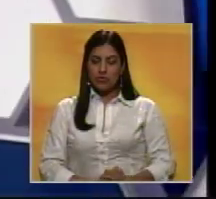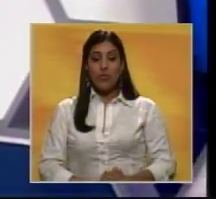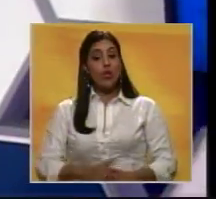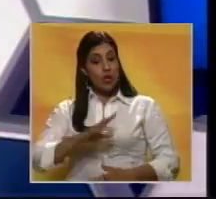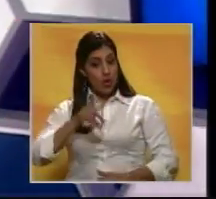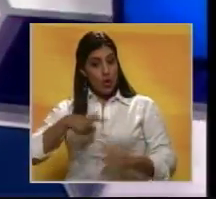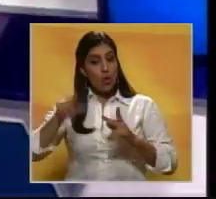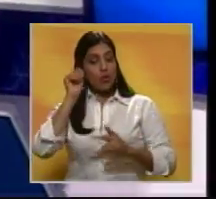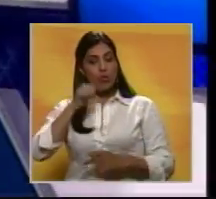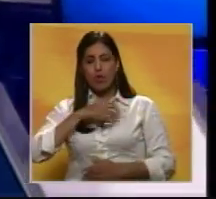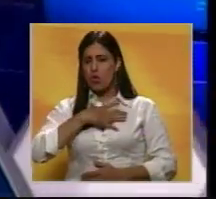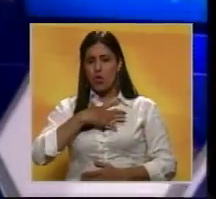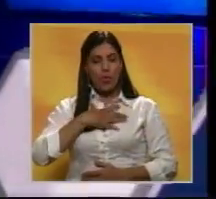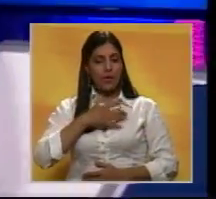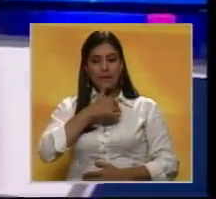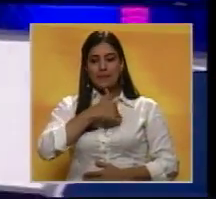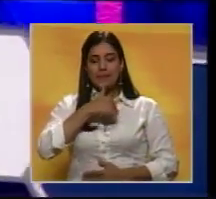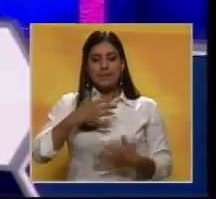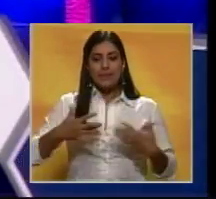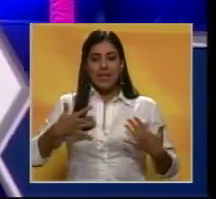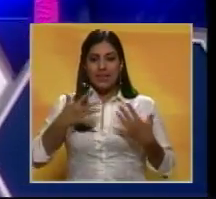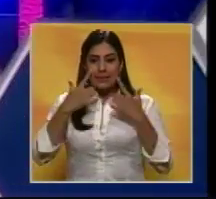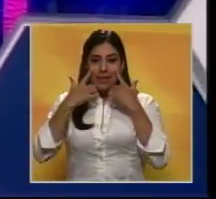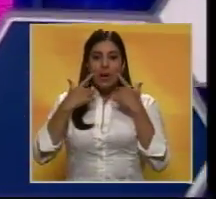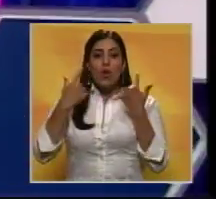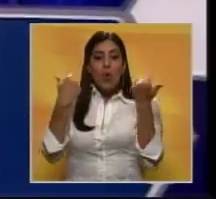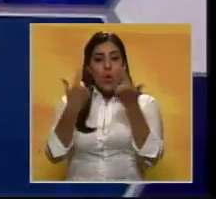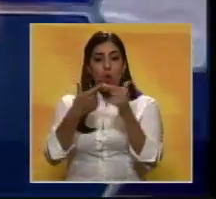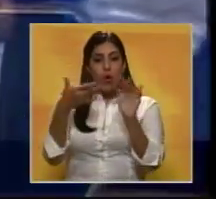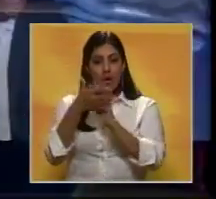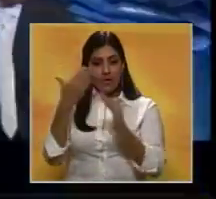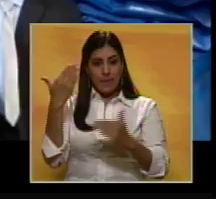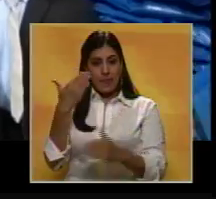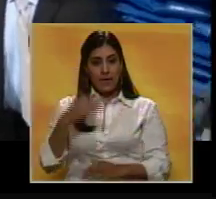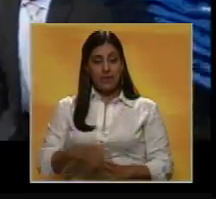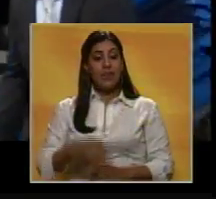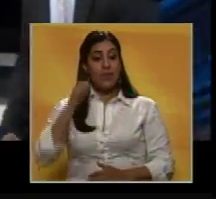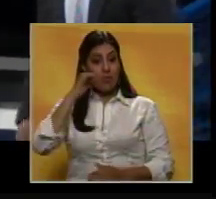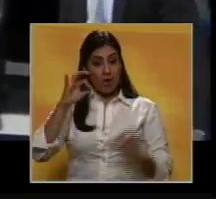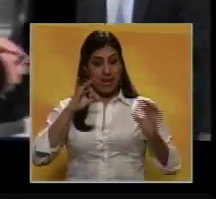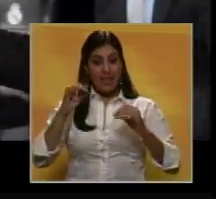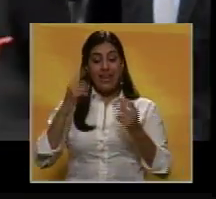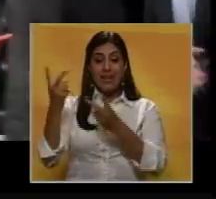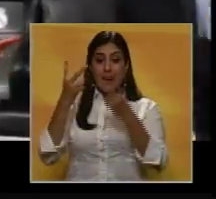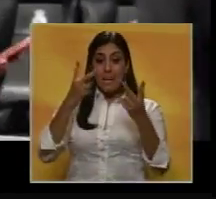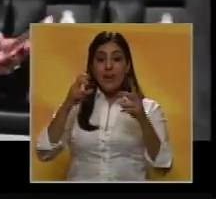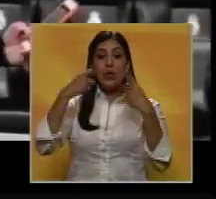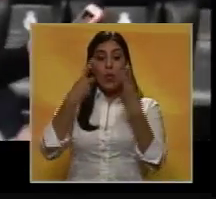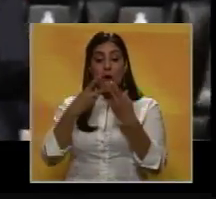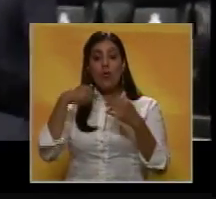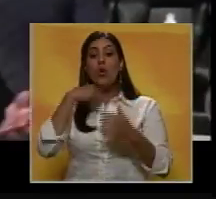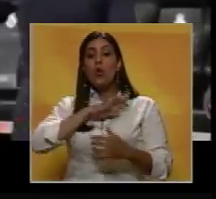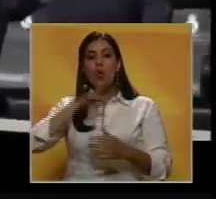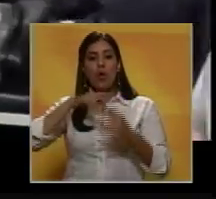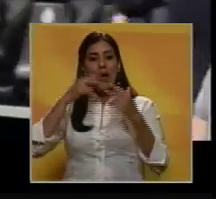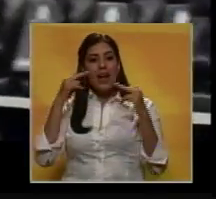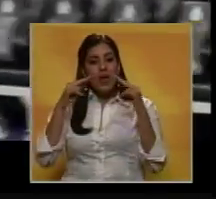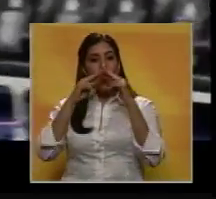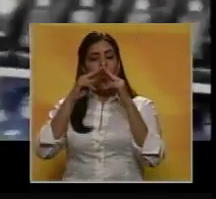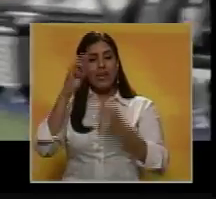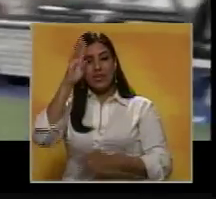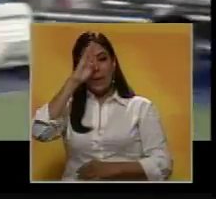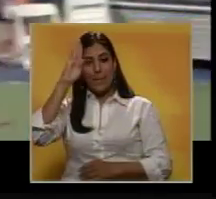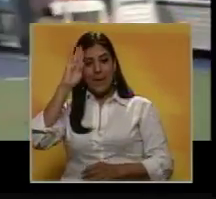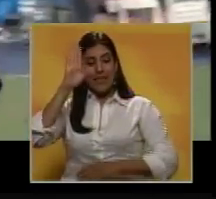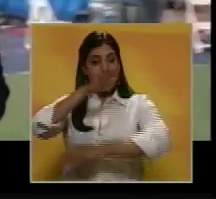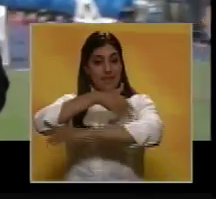Y Julia Roberts no pudo contener la emoción en su recorrido por el Santiago Bernabéu. La actriz fue la invitada de lujo en el pasado encuentro del Real Madrid